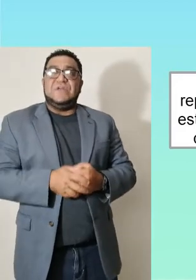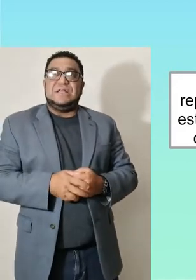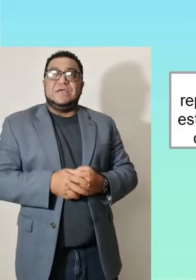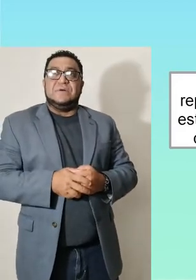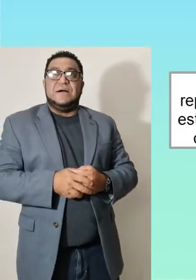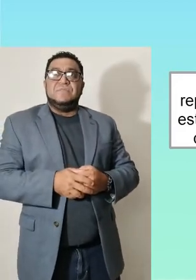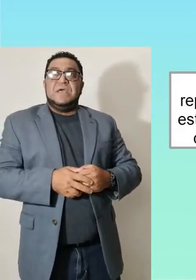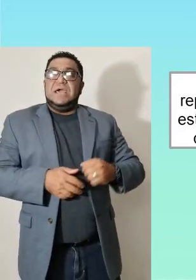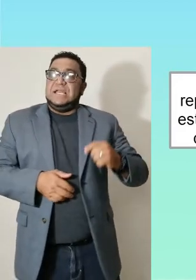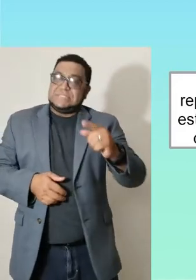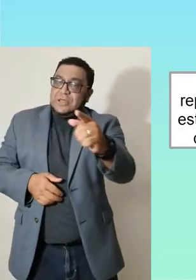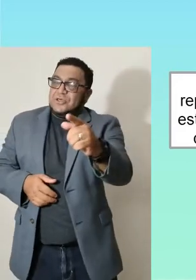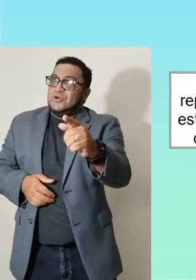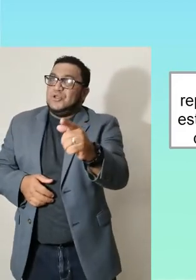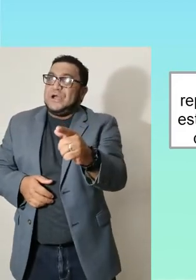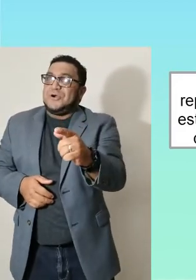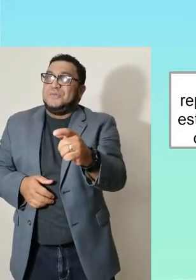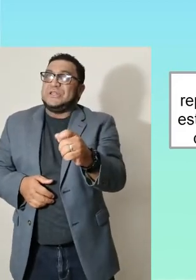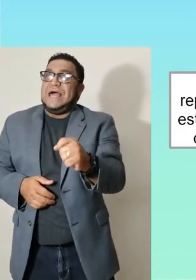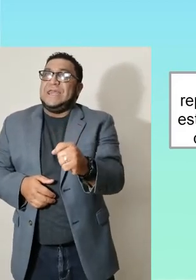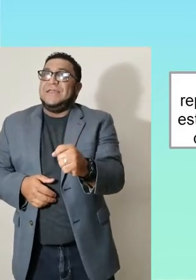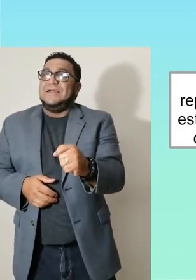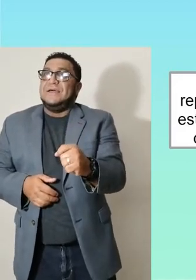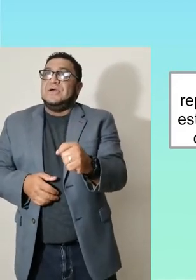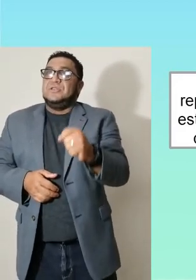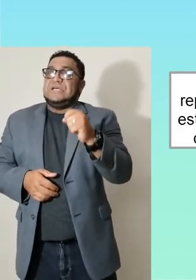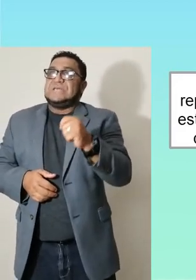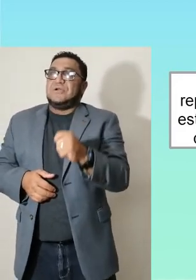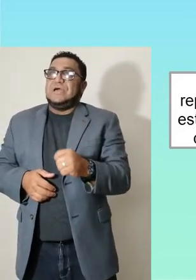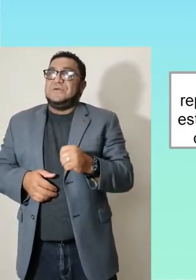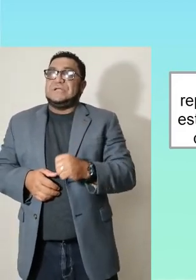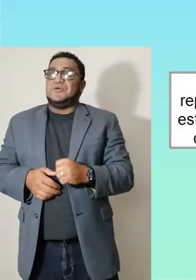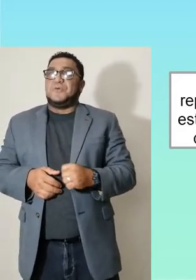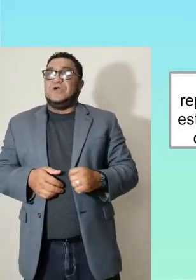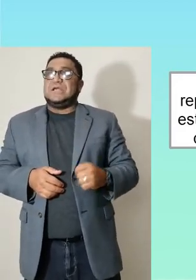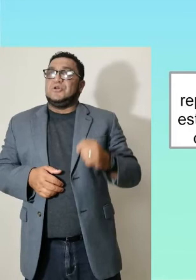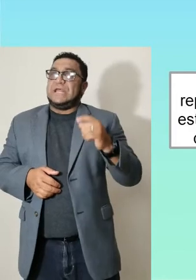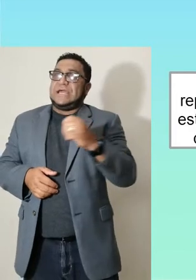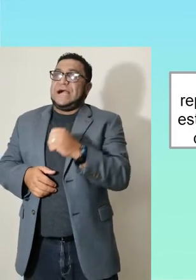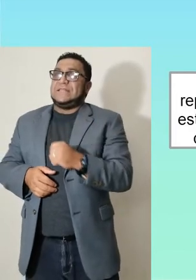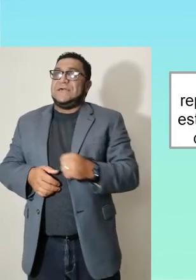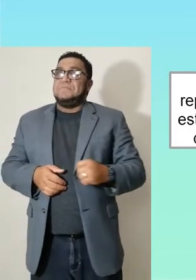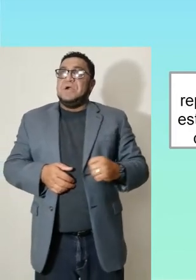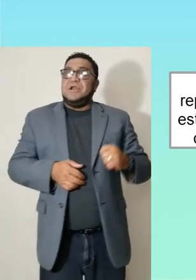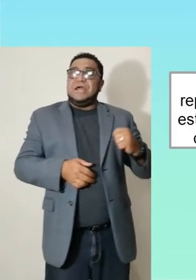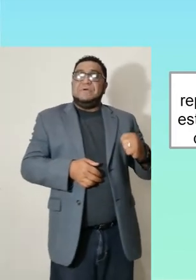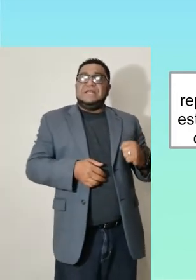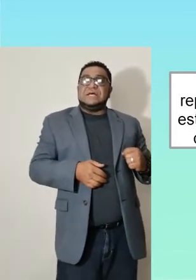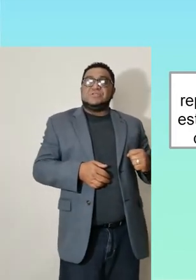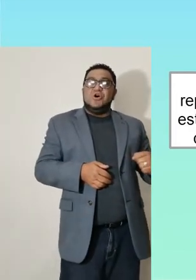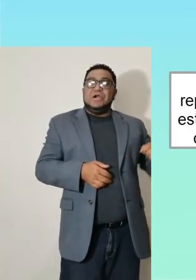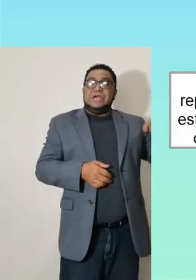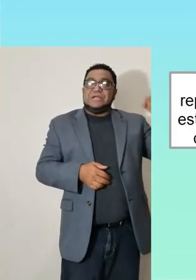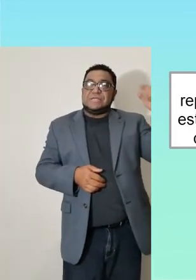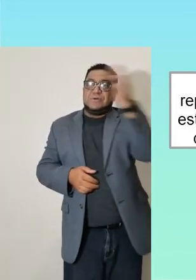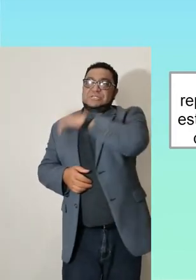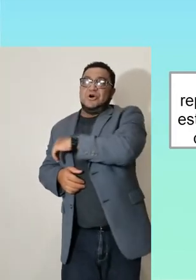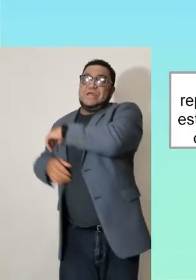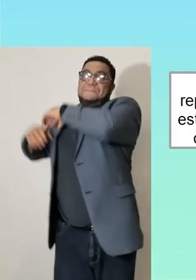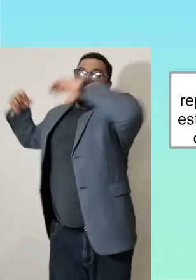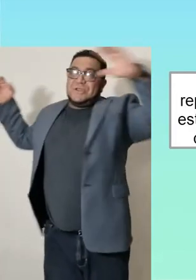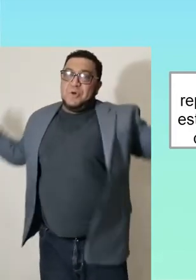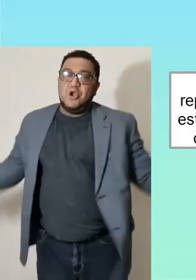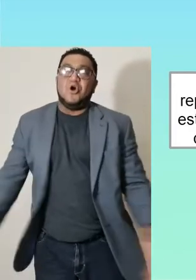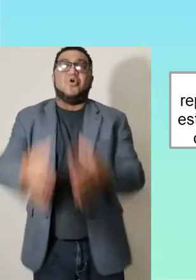definitiva el estado de honduras como tal desarrolla diversos proyectos de rescate rehabilitación y restauración